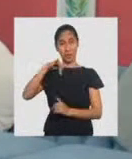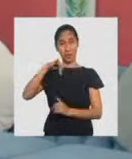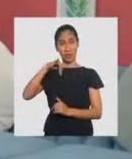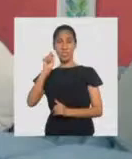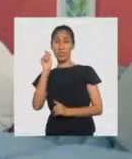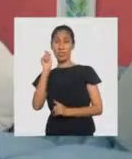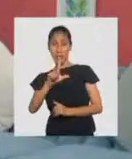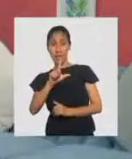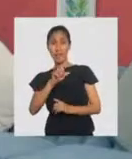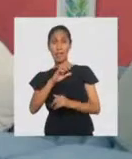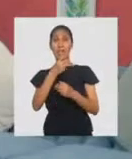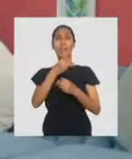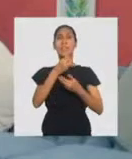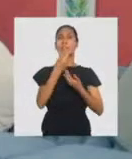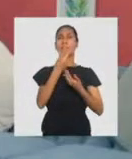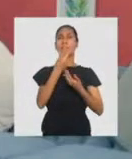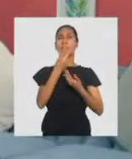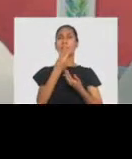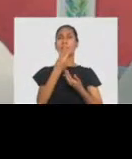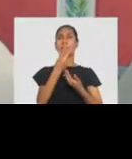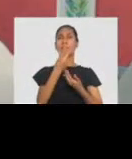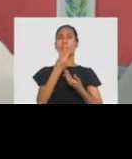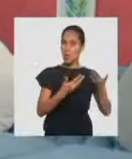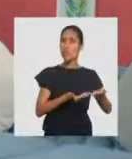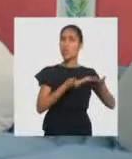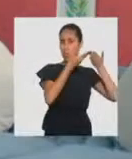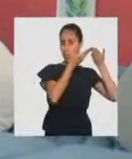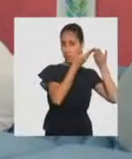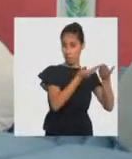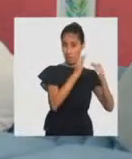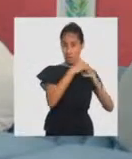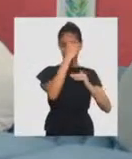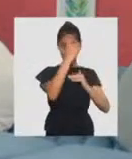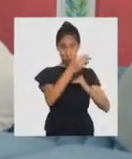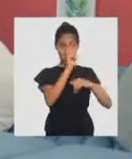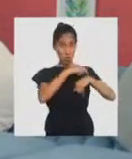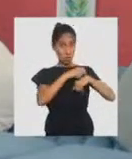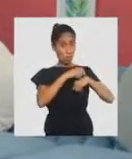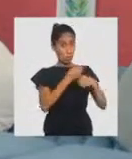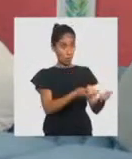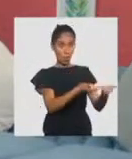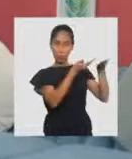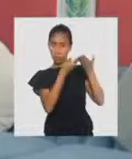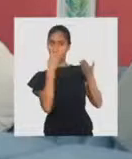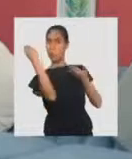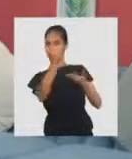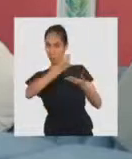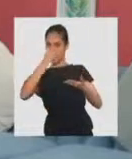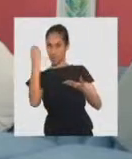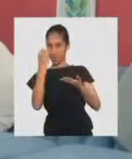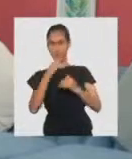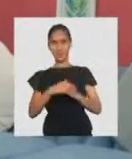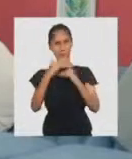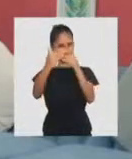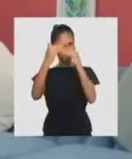dinero, bien material o servicio que se va a prestar o alquilar para que luego de un tiempo determinado produzca una ganancia. Tiempo,